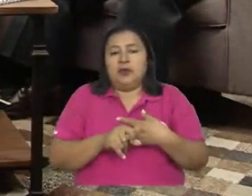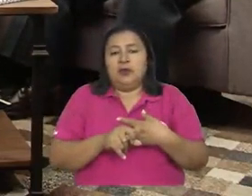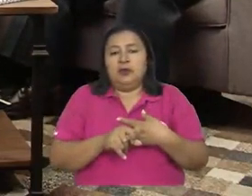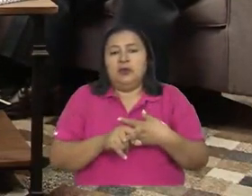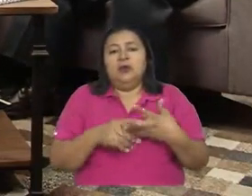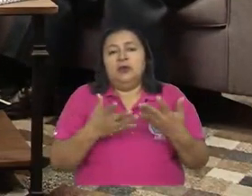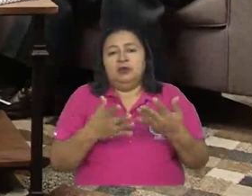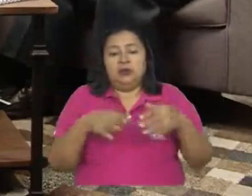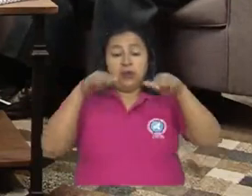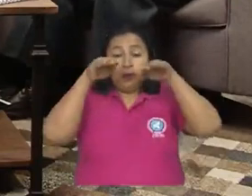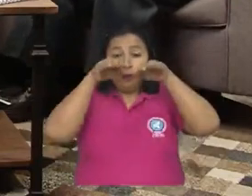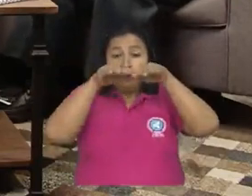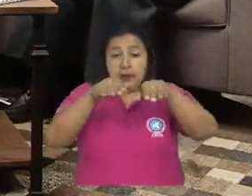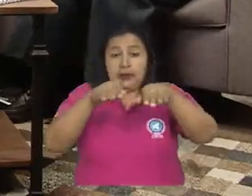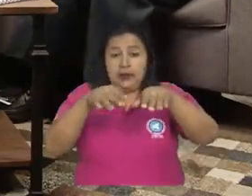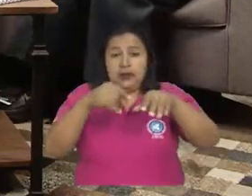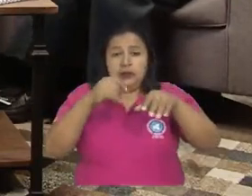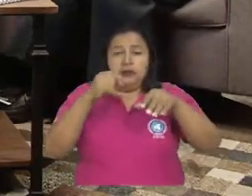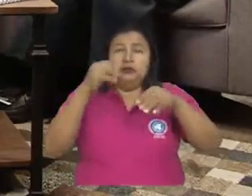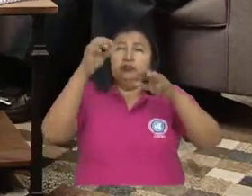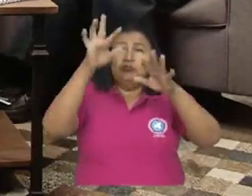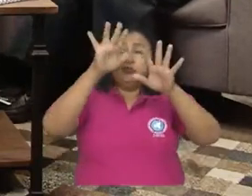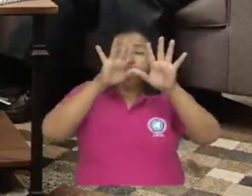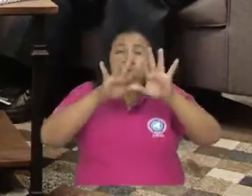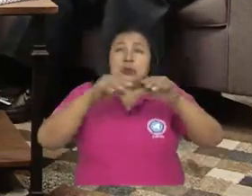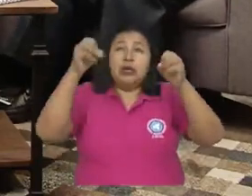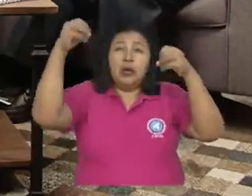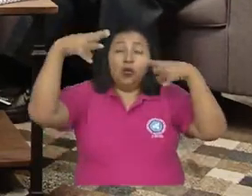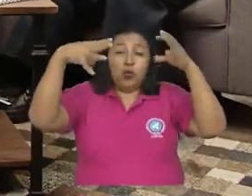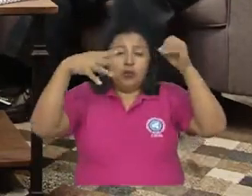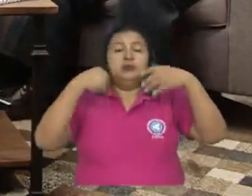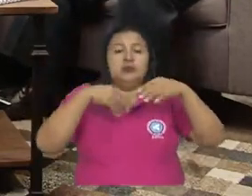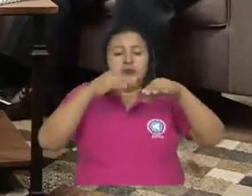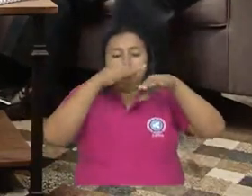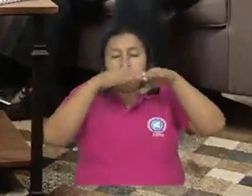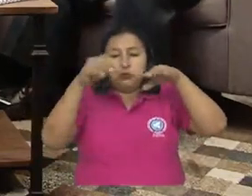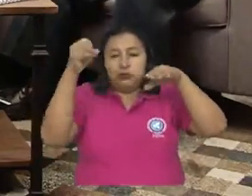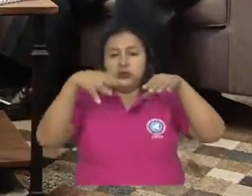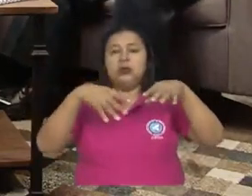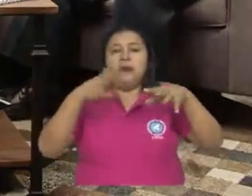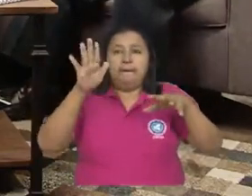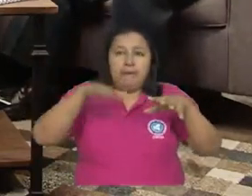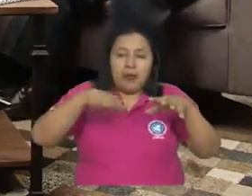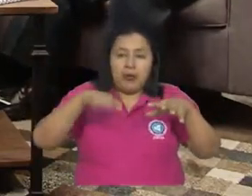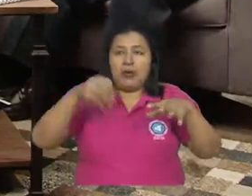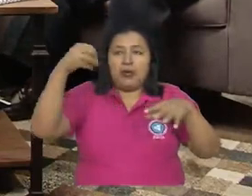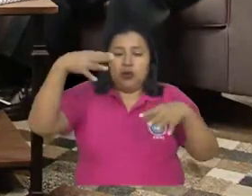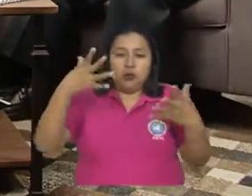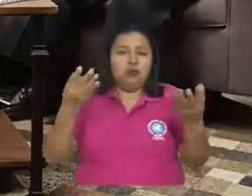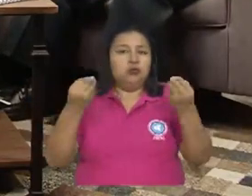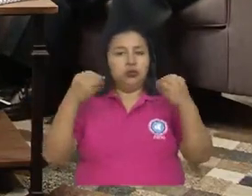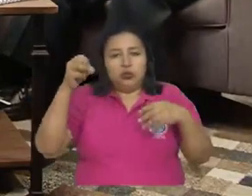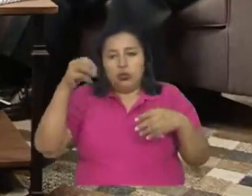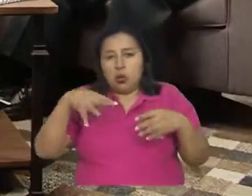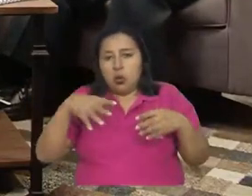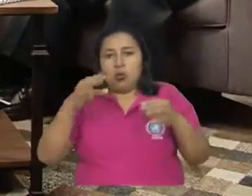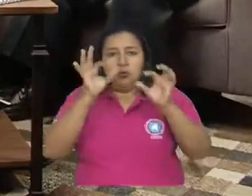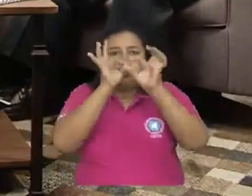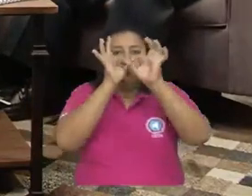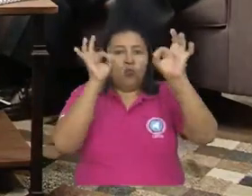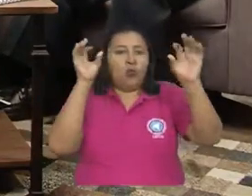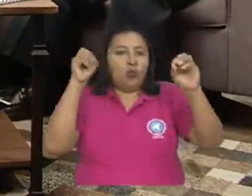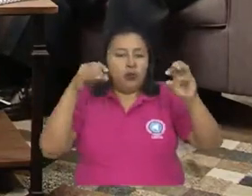Y la mina de la que le decimos traslúcida, que te entra la iluminación, ahorras energía, ya no gastas tanta lámpara, ya no te sale